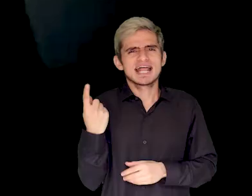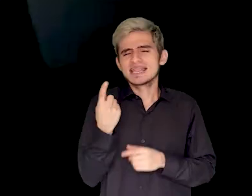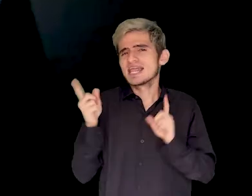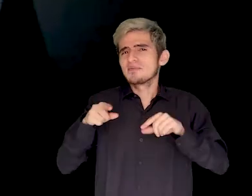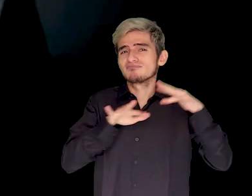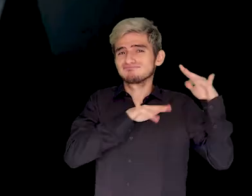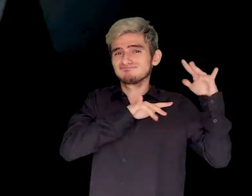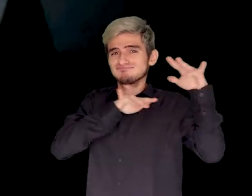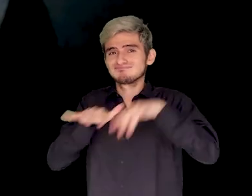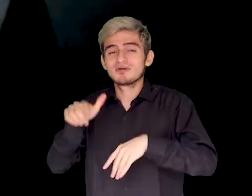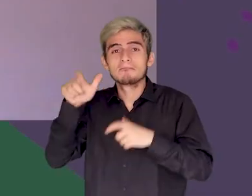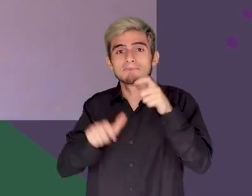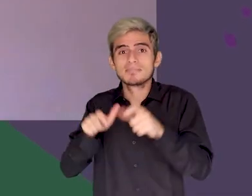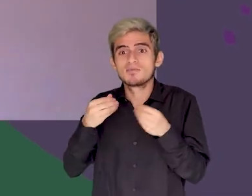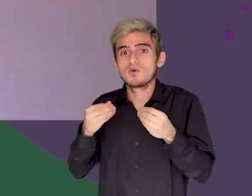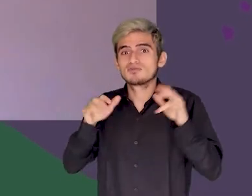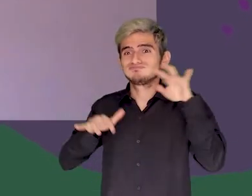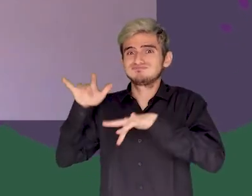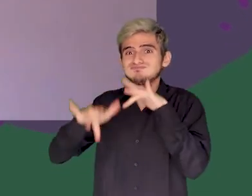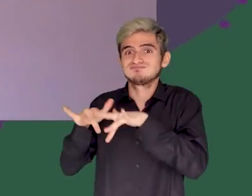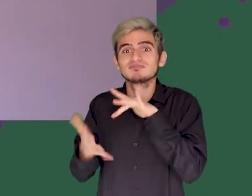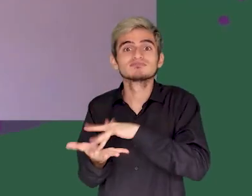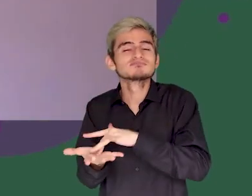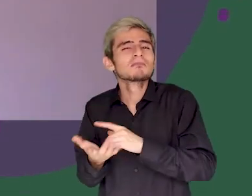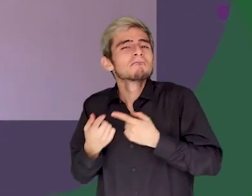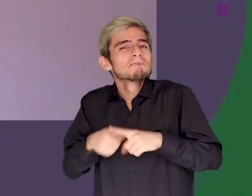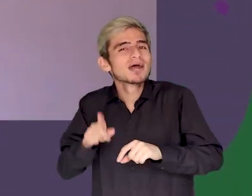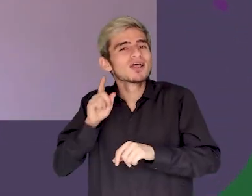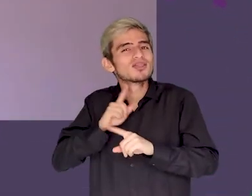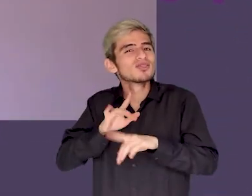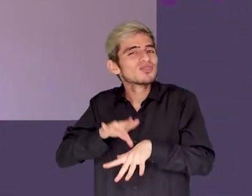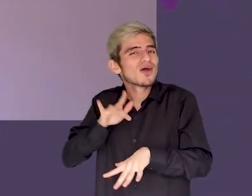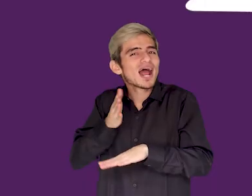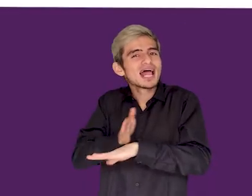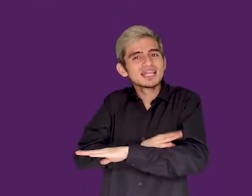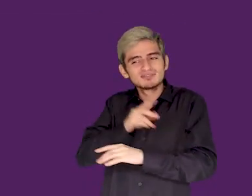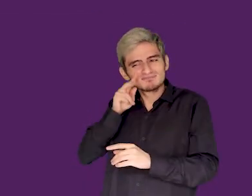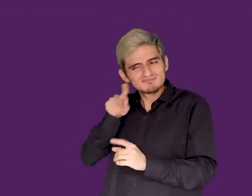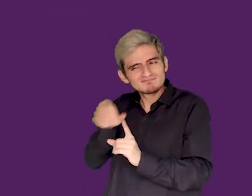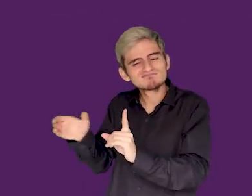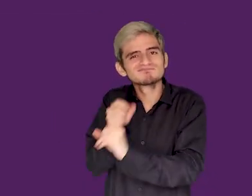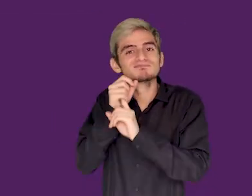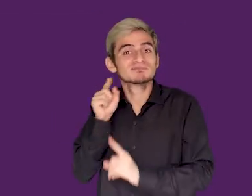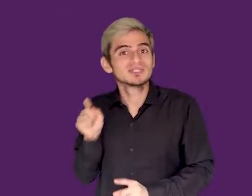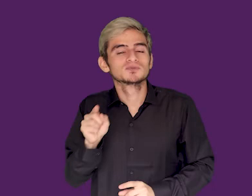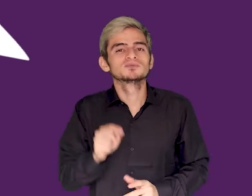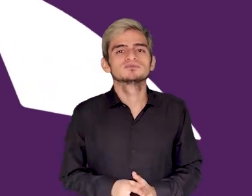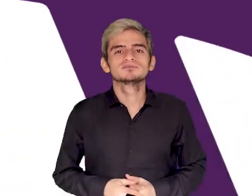Generalmente aplican varias personas y toca estar como muy pendiente.